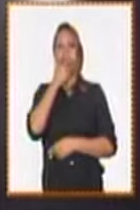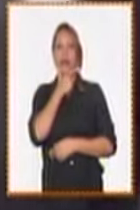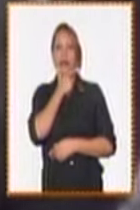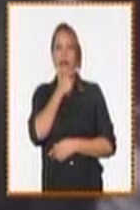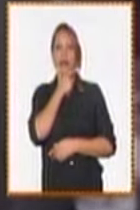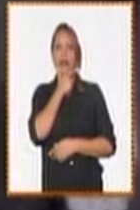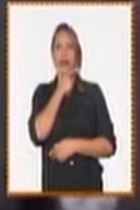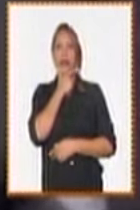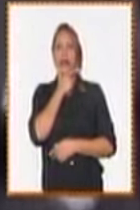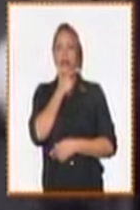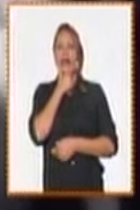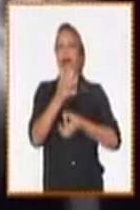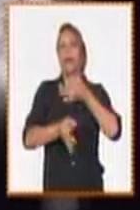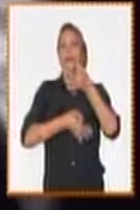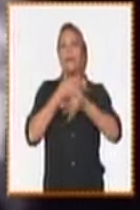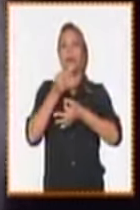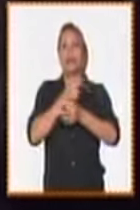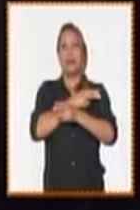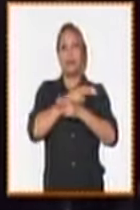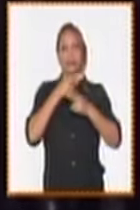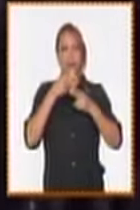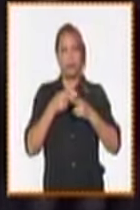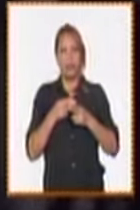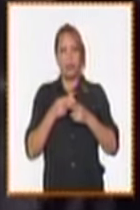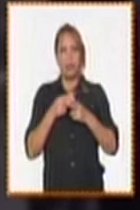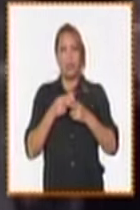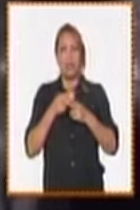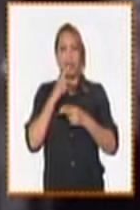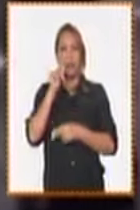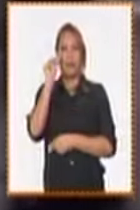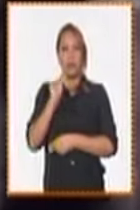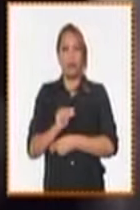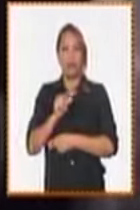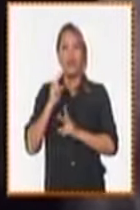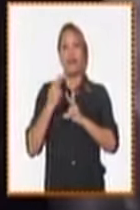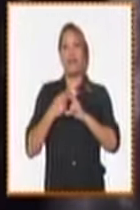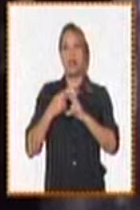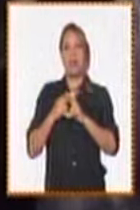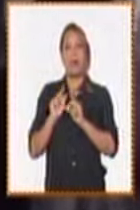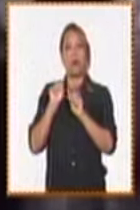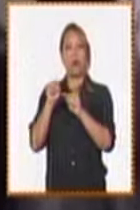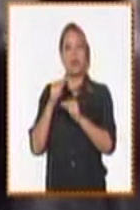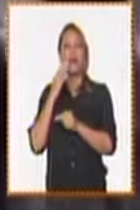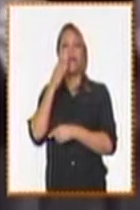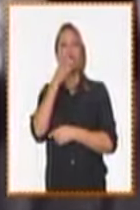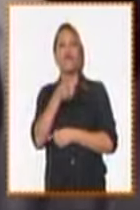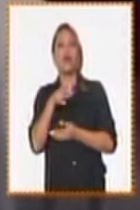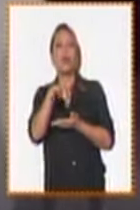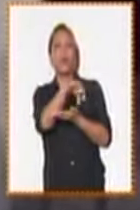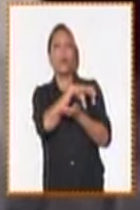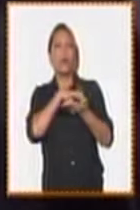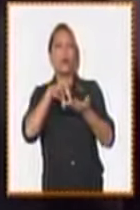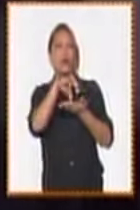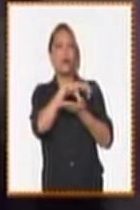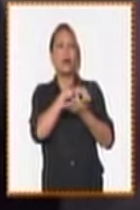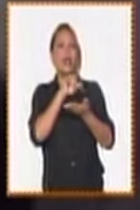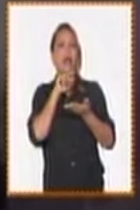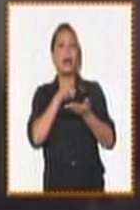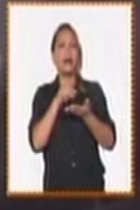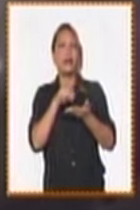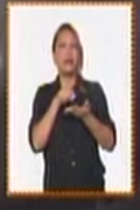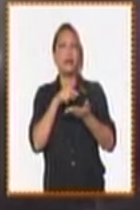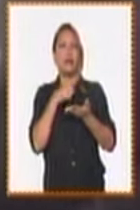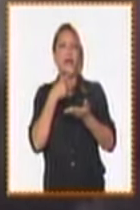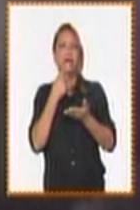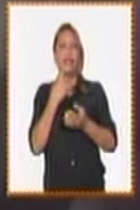Dice la leyenda de la Luz de Yara que los aborígenes de Bayamo fueron al lugar donde se produjo el suplicio de